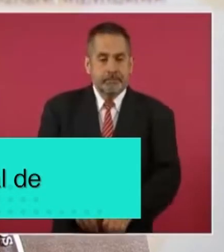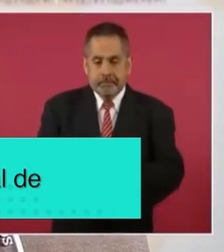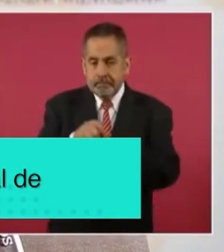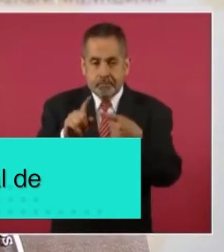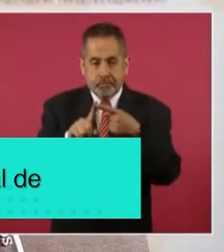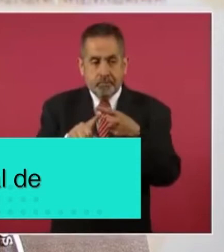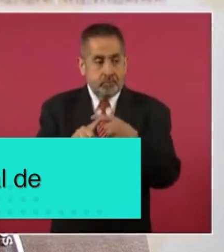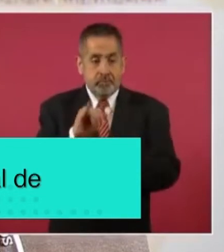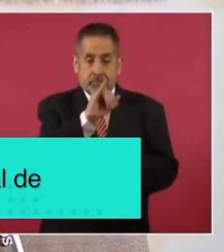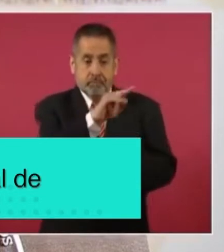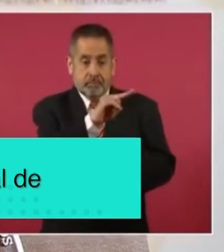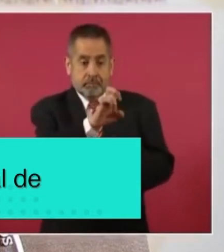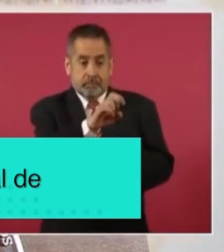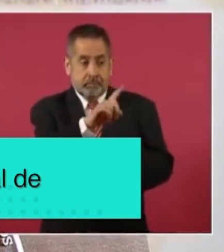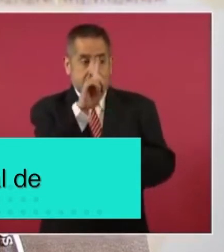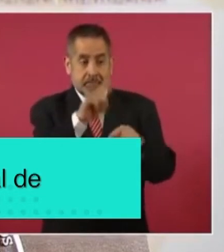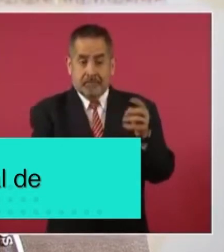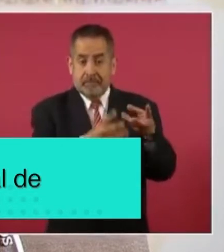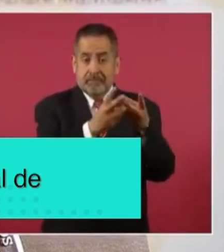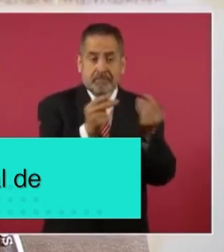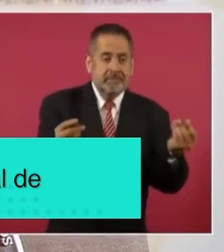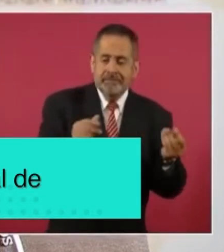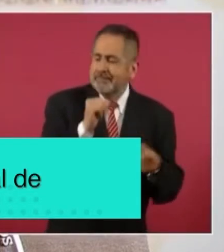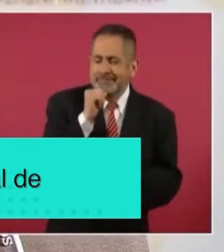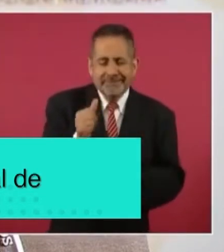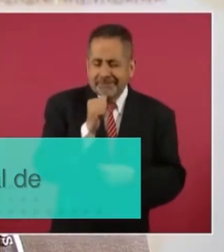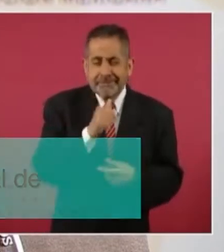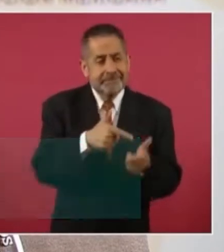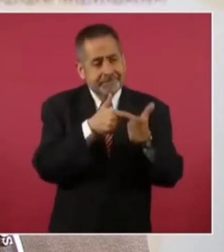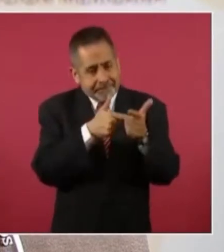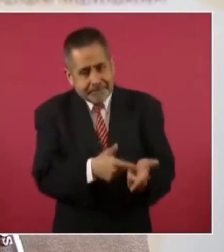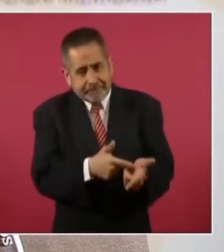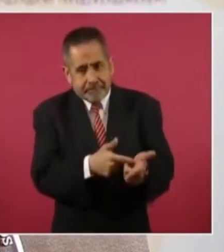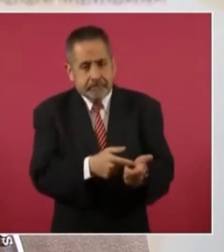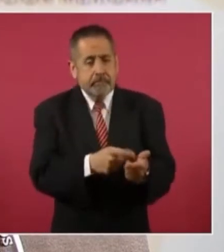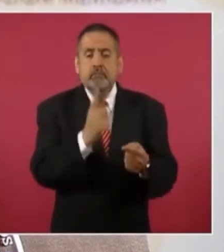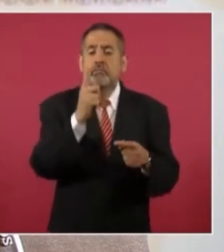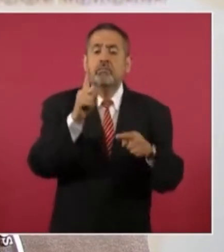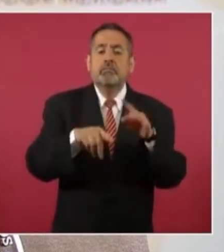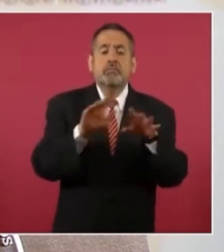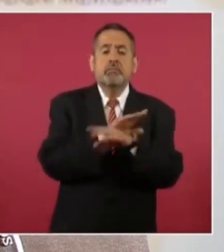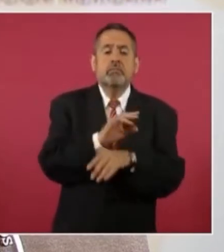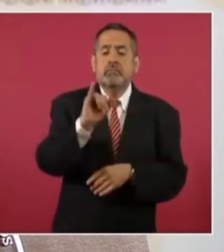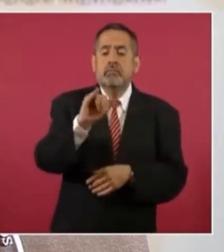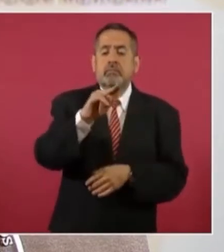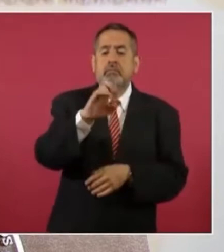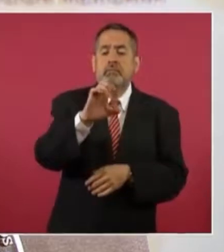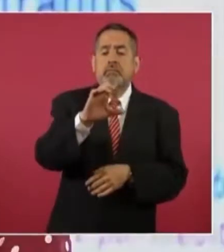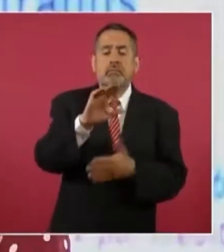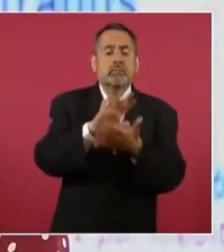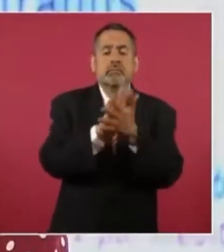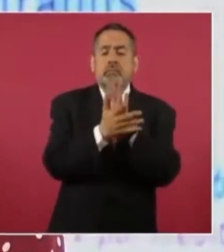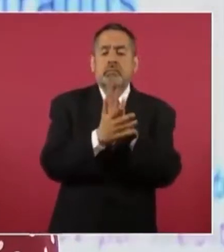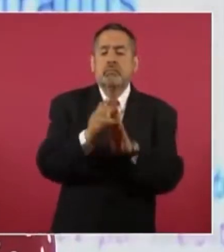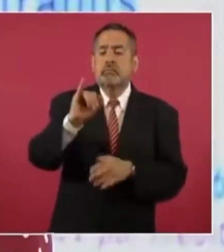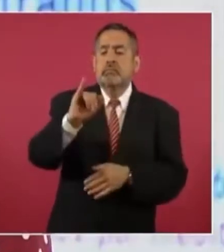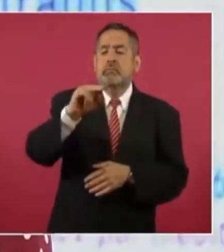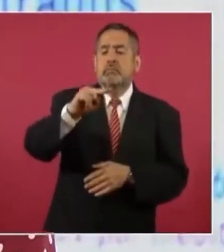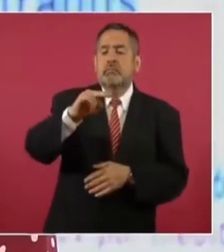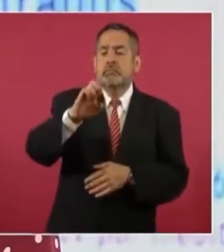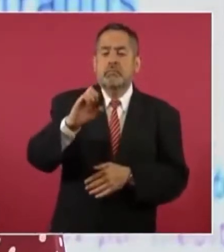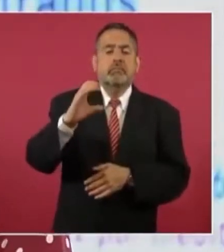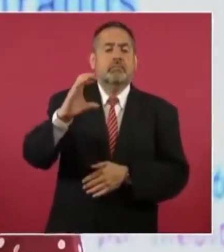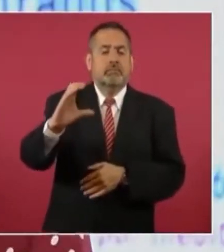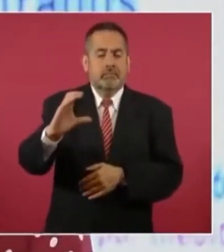desaparece el INE. Cambia de nombre. Ahora se llamaría INEC, Instituto Nacional